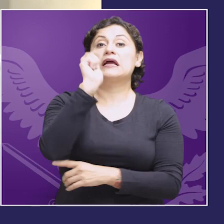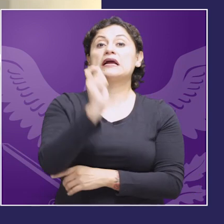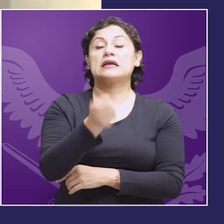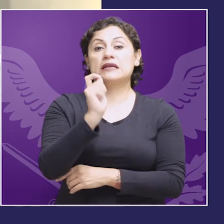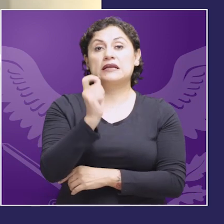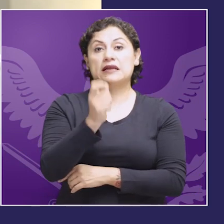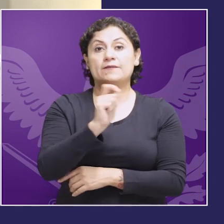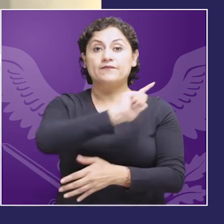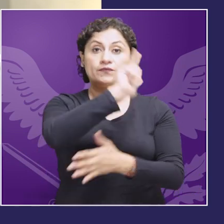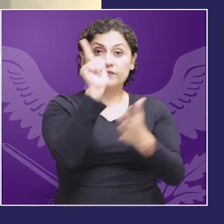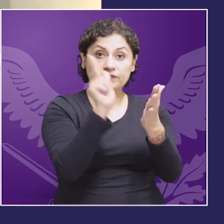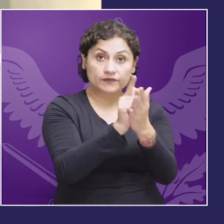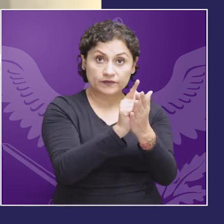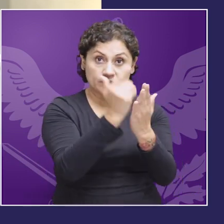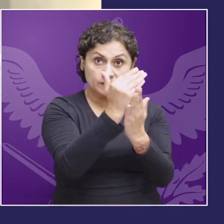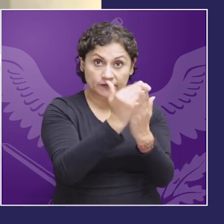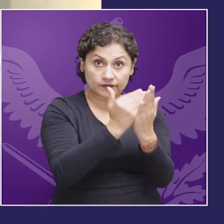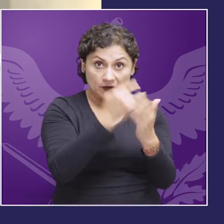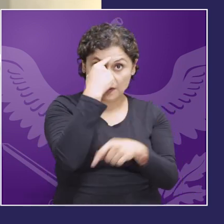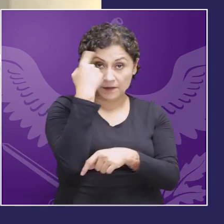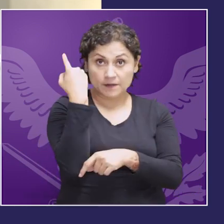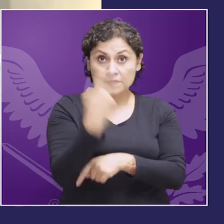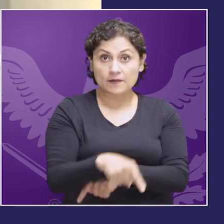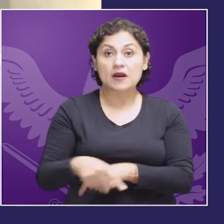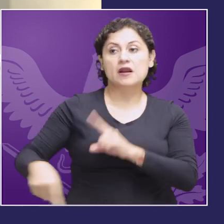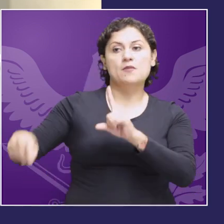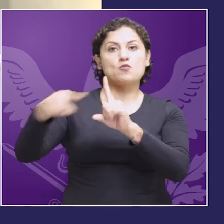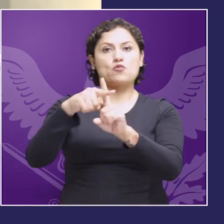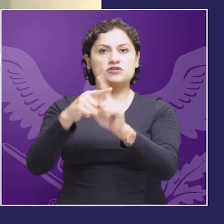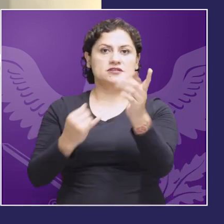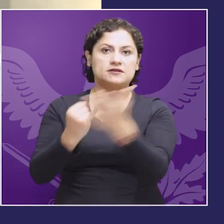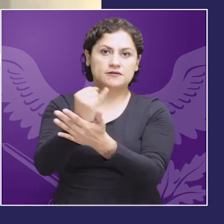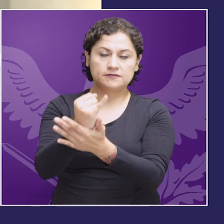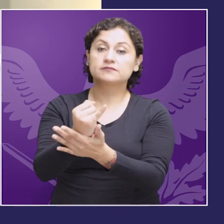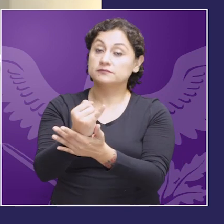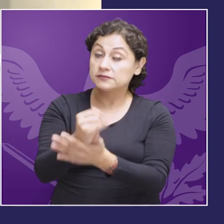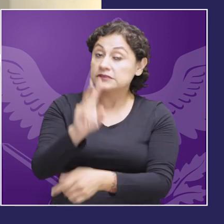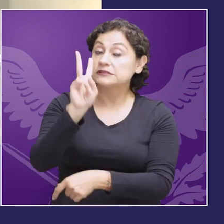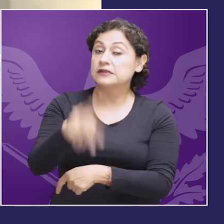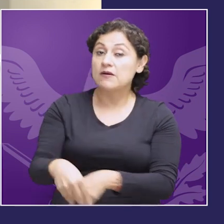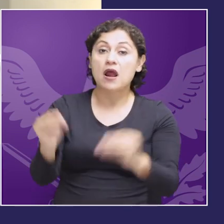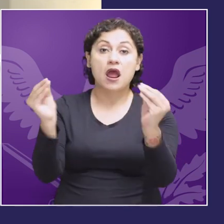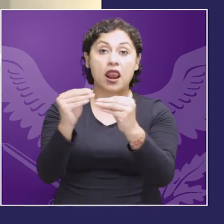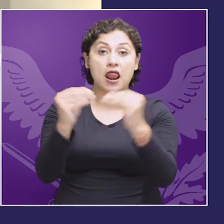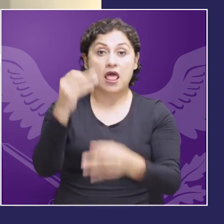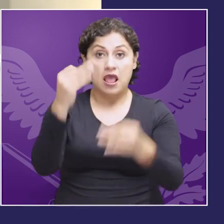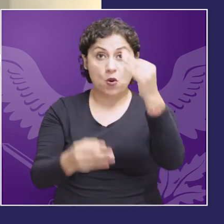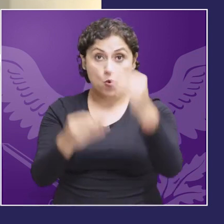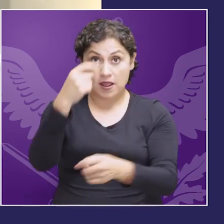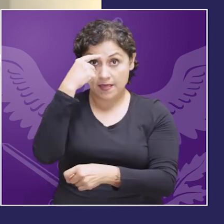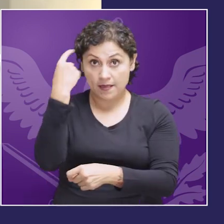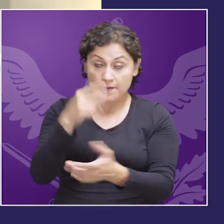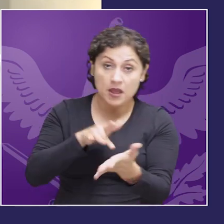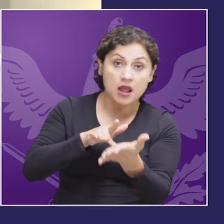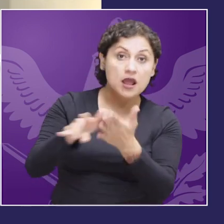Y la otra cosa en capacitación que me parece importante es la reivindicación jurídica de las